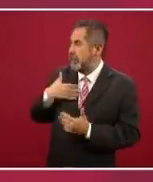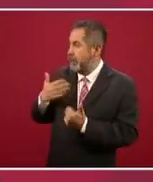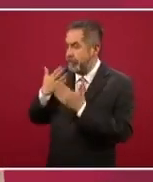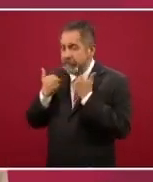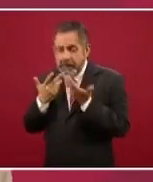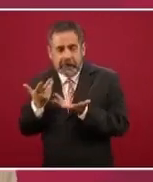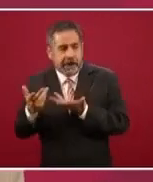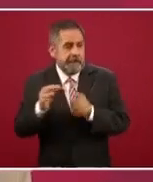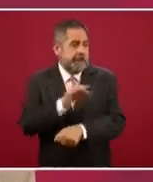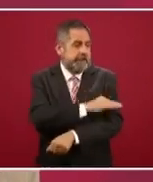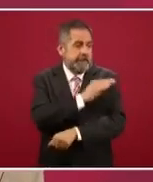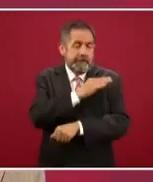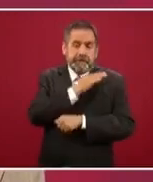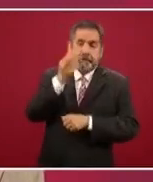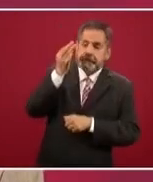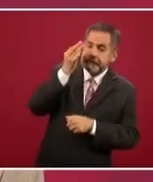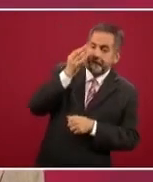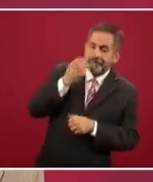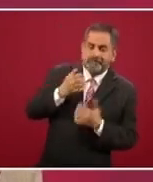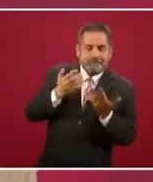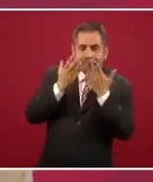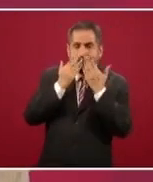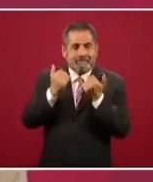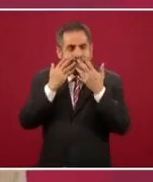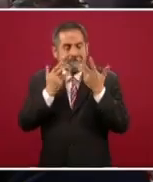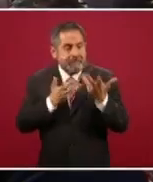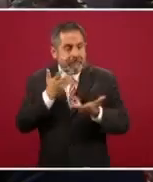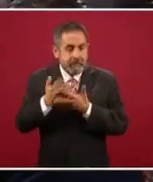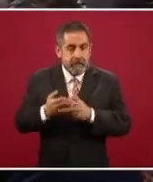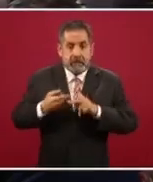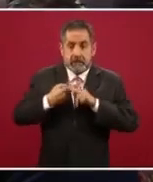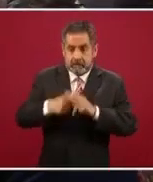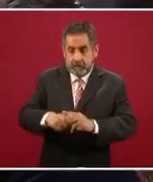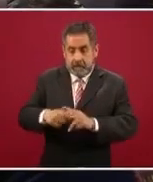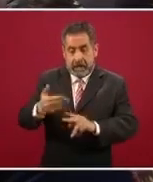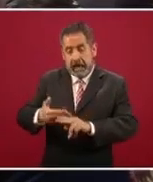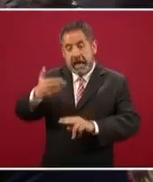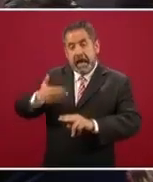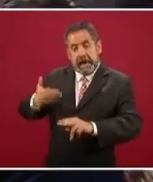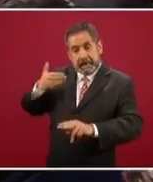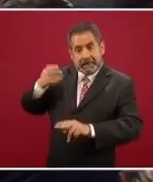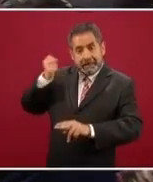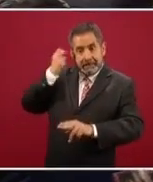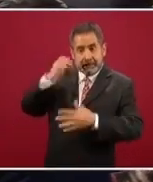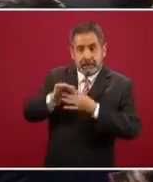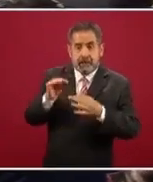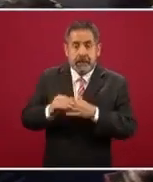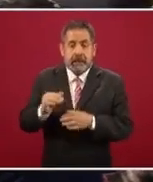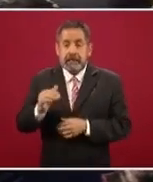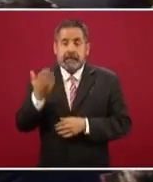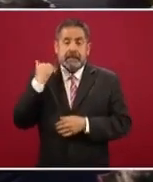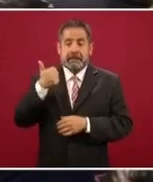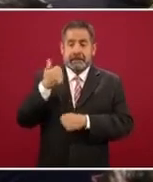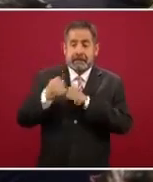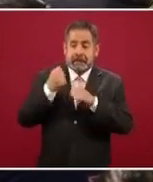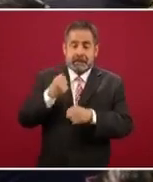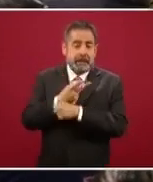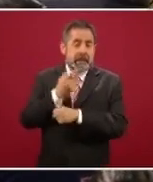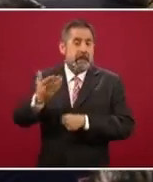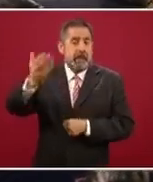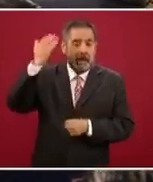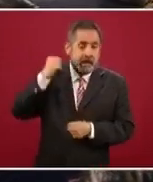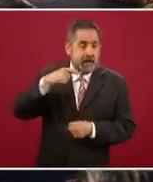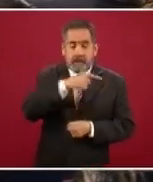y además, como lo habíamos señalado incluso antes de entrar al gobierno, desde los foros académicos, en el sexenio pasado se dejaron